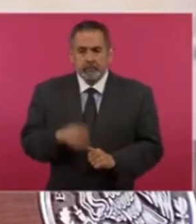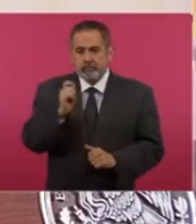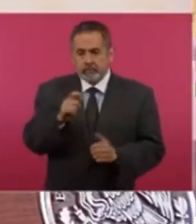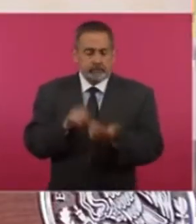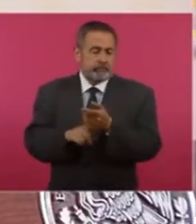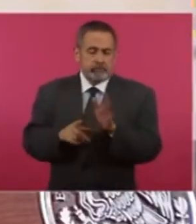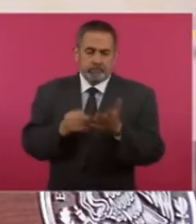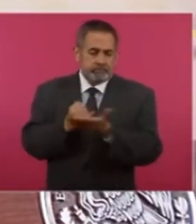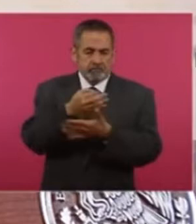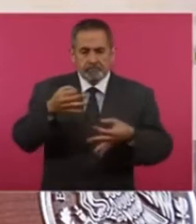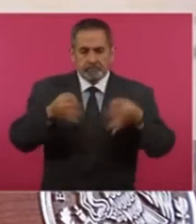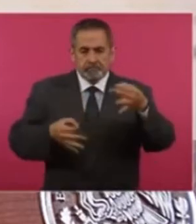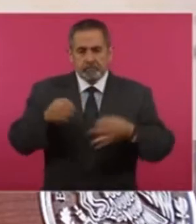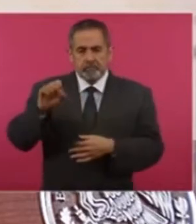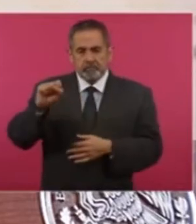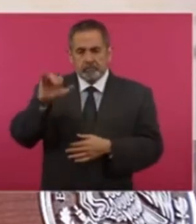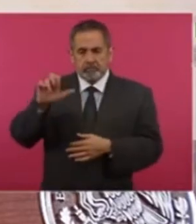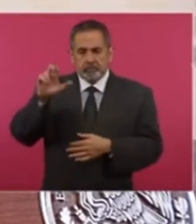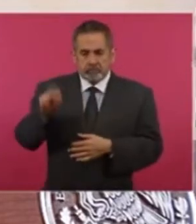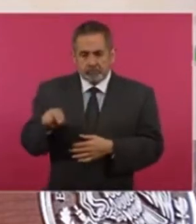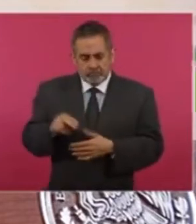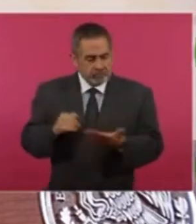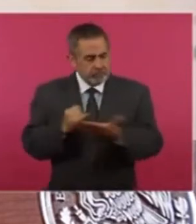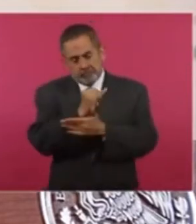resuelve la Suprema Corte,